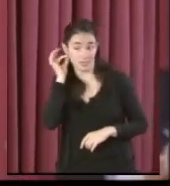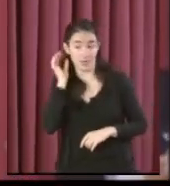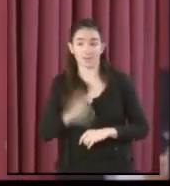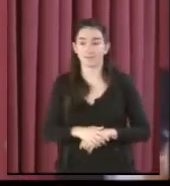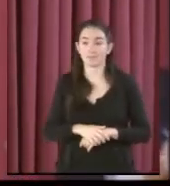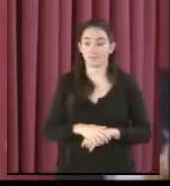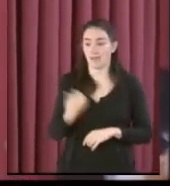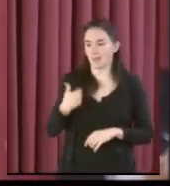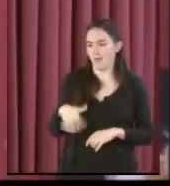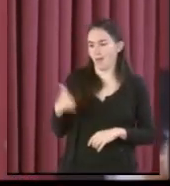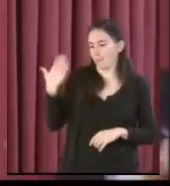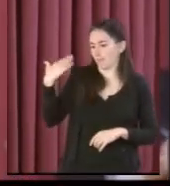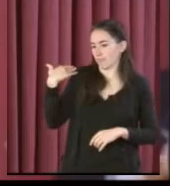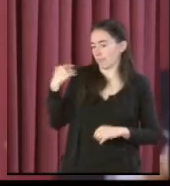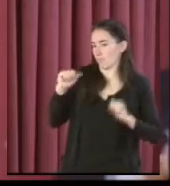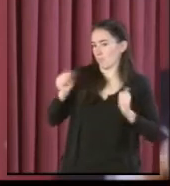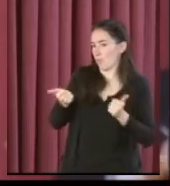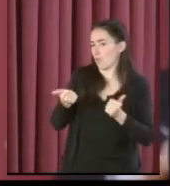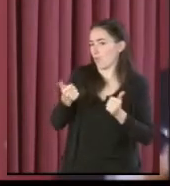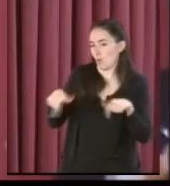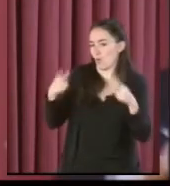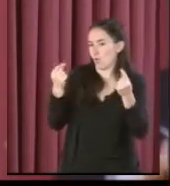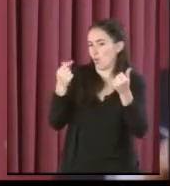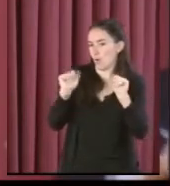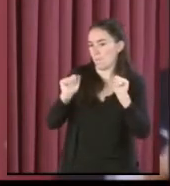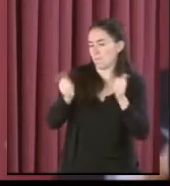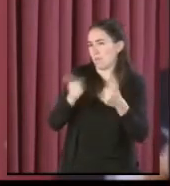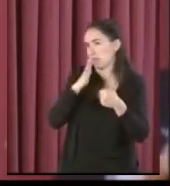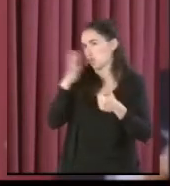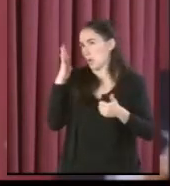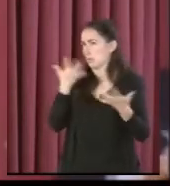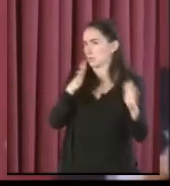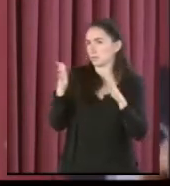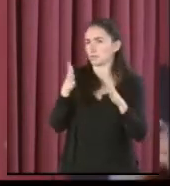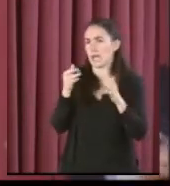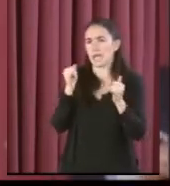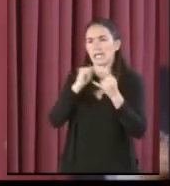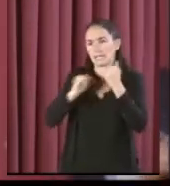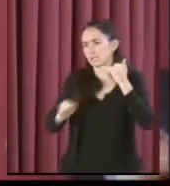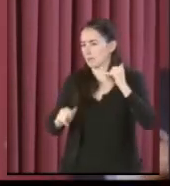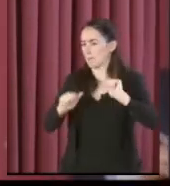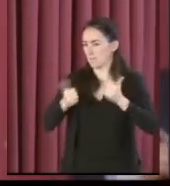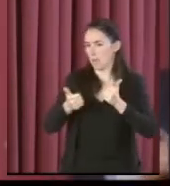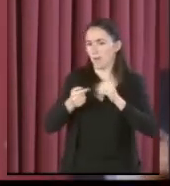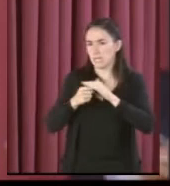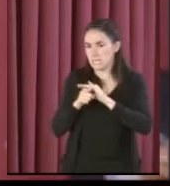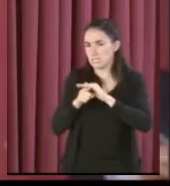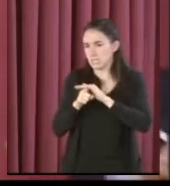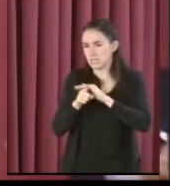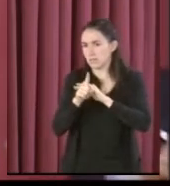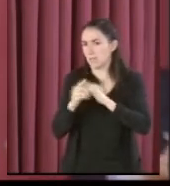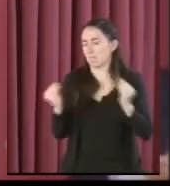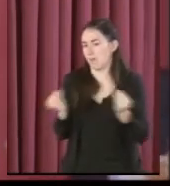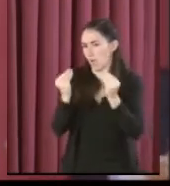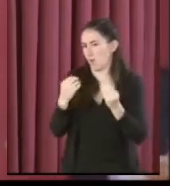ciudad comenzó una larga travesía para salir de la peor crisis económica y social que hemos padecido en las últimas